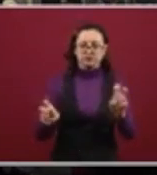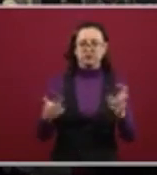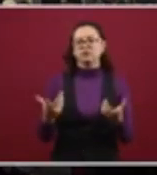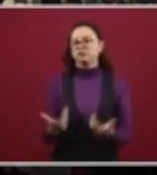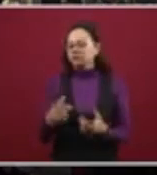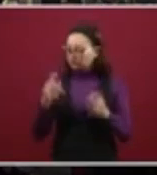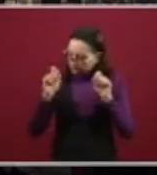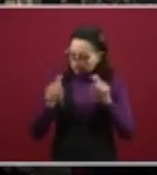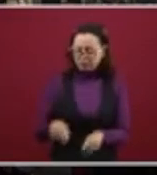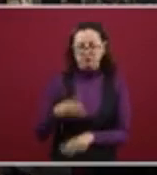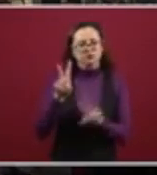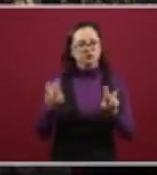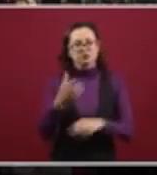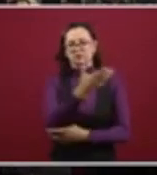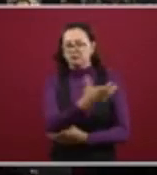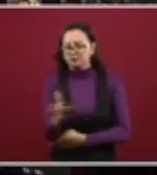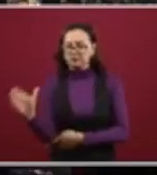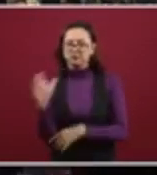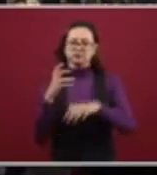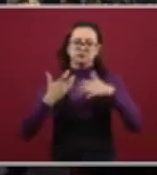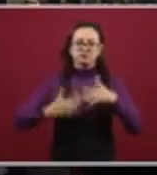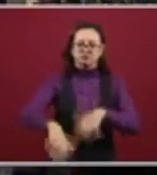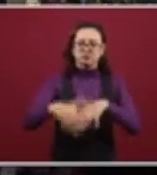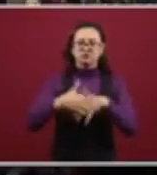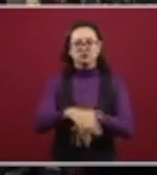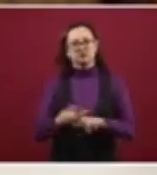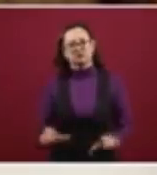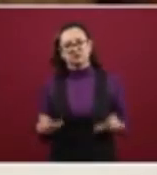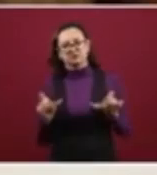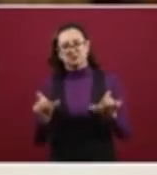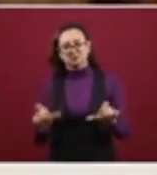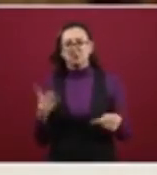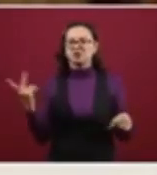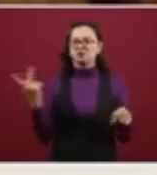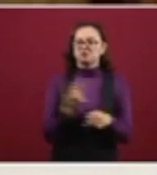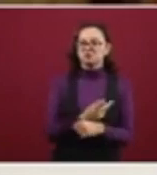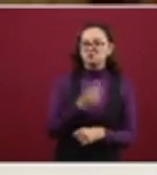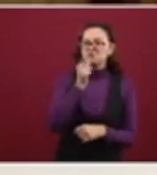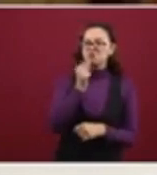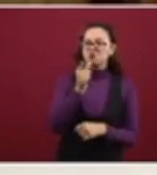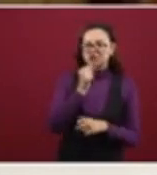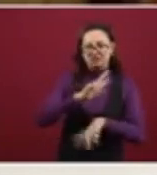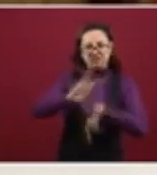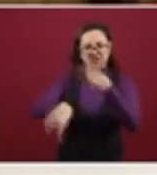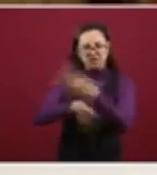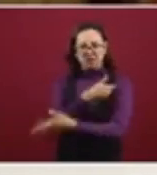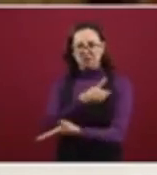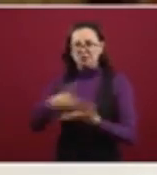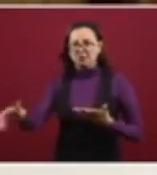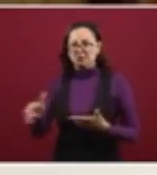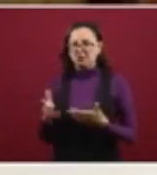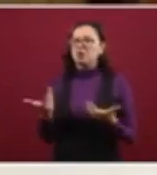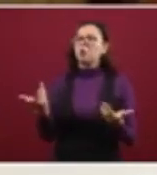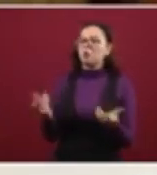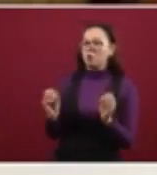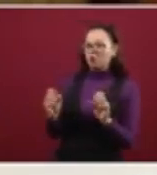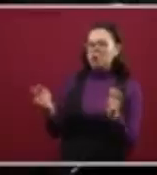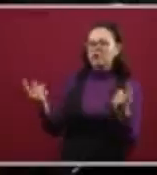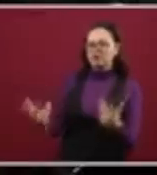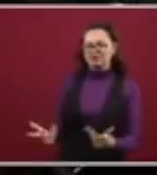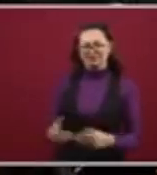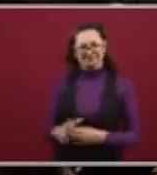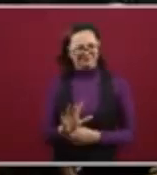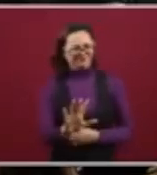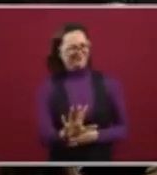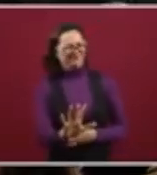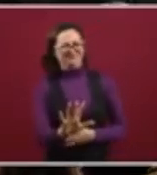paros de campesinos. ¿Qué va a hacer su gobierno? ¿Va a mandar a la fuerza pública? No. ¿O qué llamado le haría precisamente a los campesinos? No,